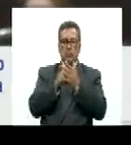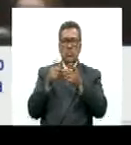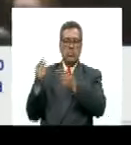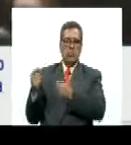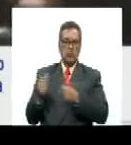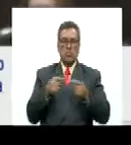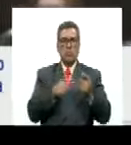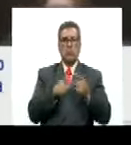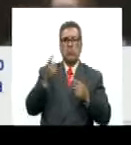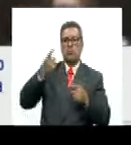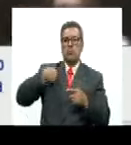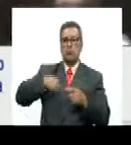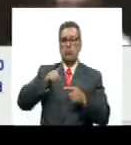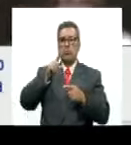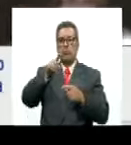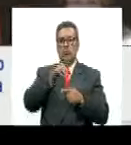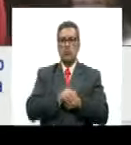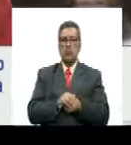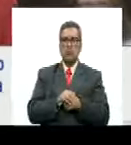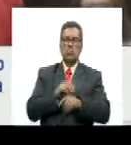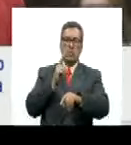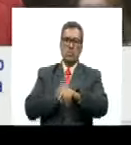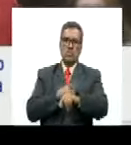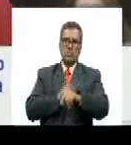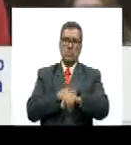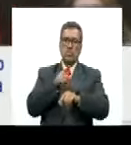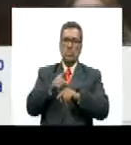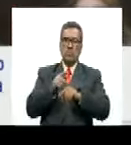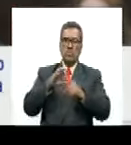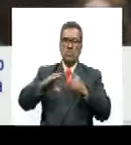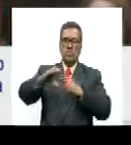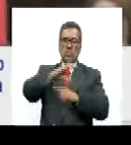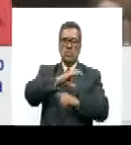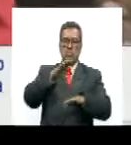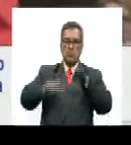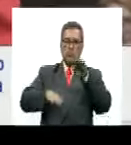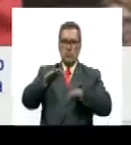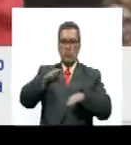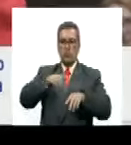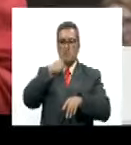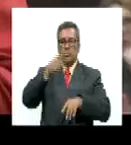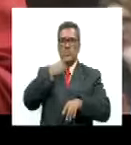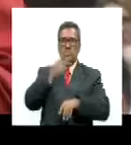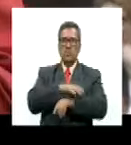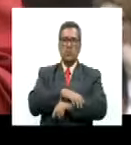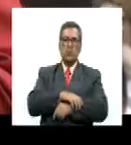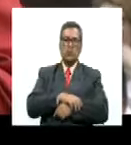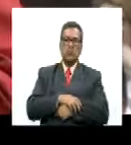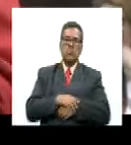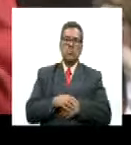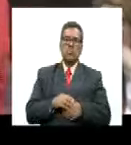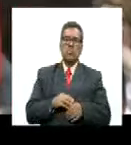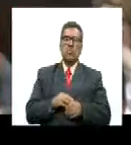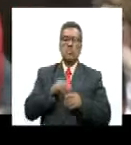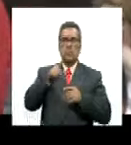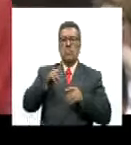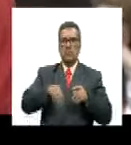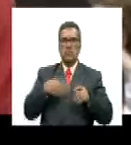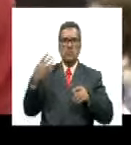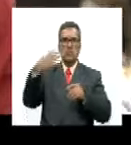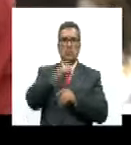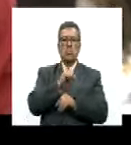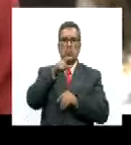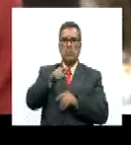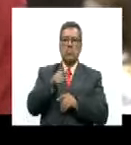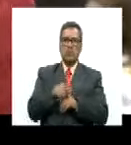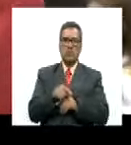económico, tenemos que tener una situación y un clima de estabilidad política como la que hemos logrado